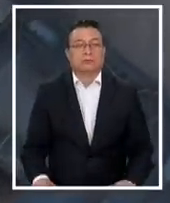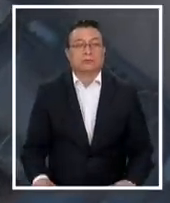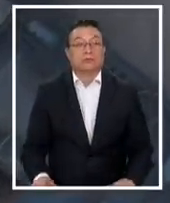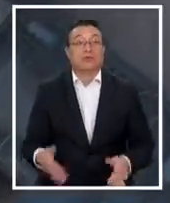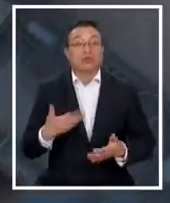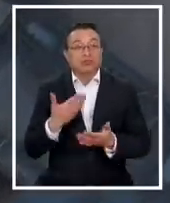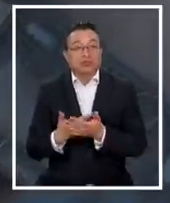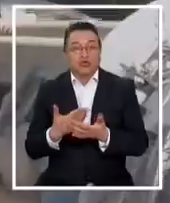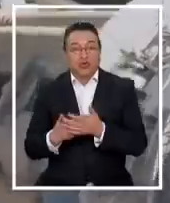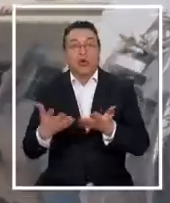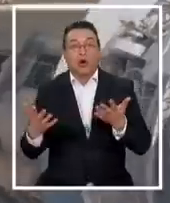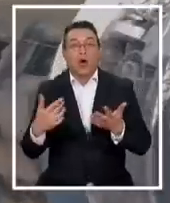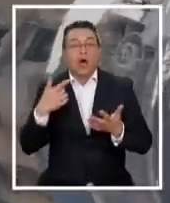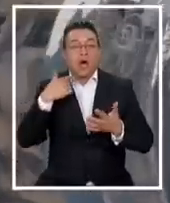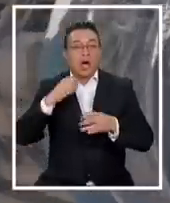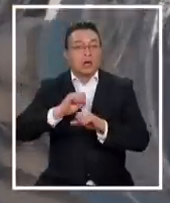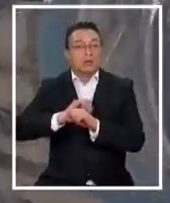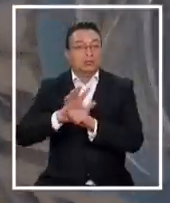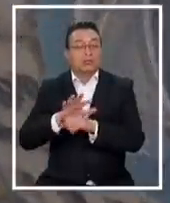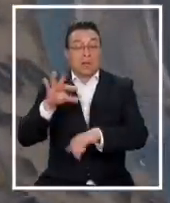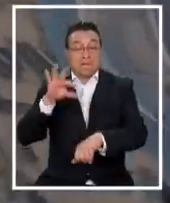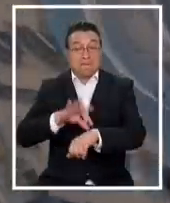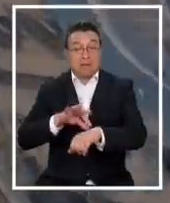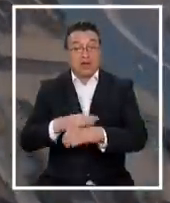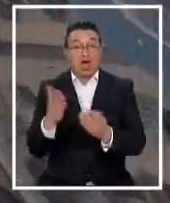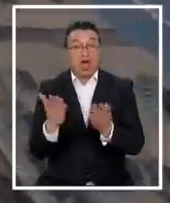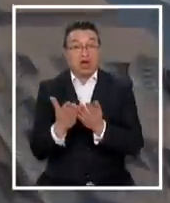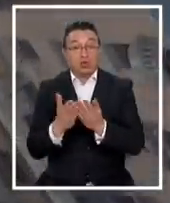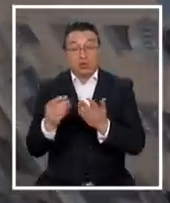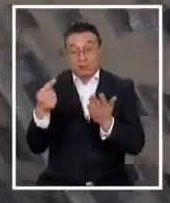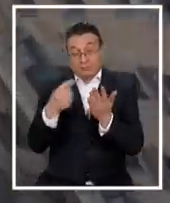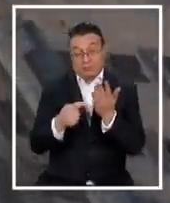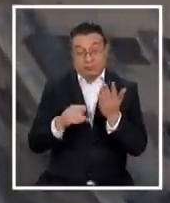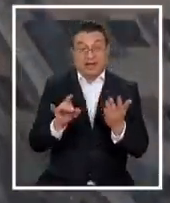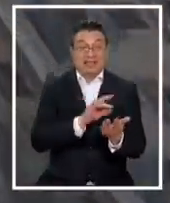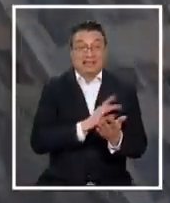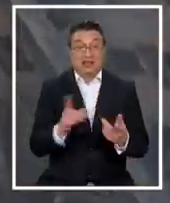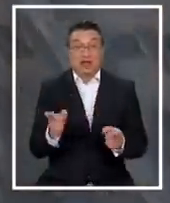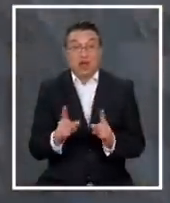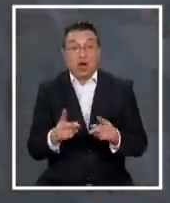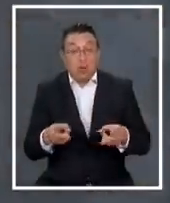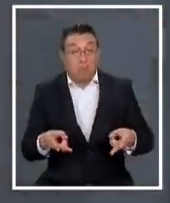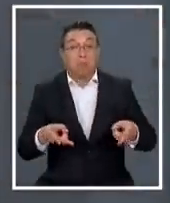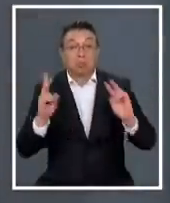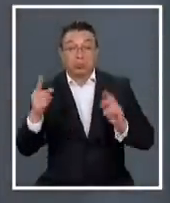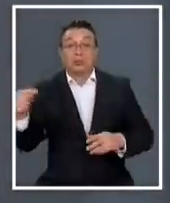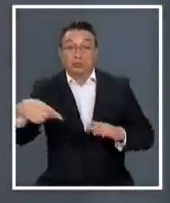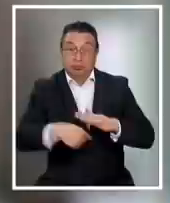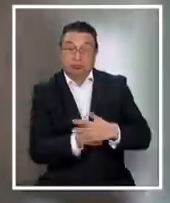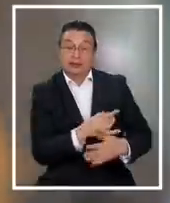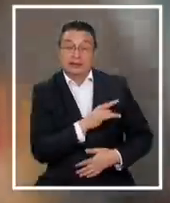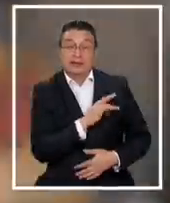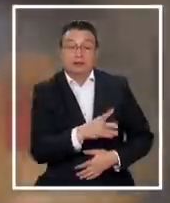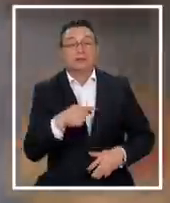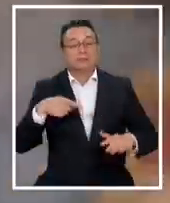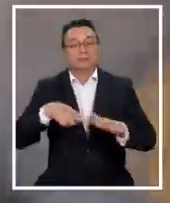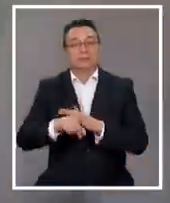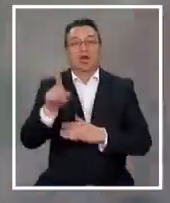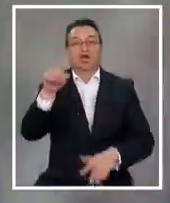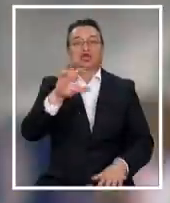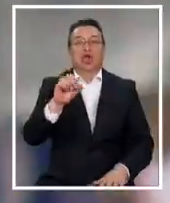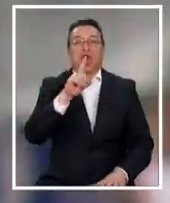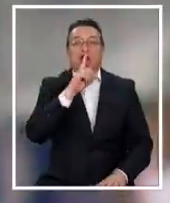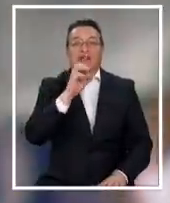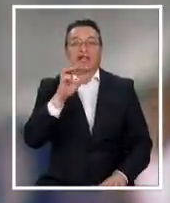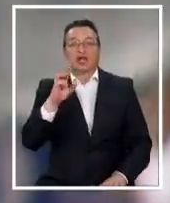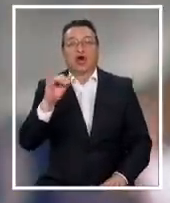Aprovechando el espacio que abrió la pandemia para que médicos con estudios no revalidados en Chile pudieran ejercer la medicina, se instaló en el Sotero del Río y el